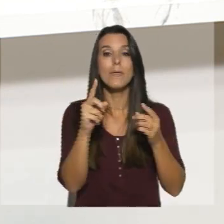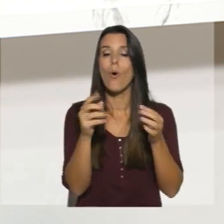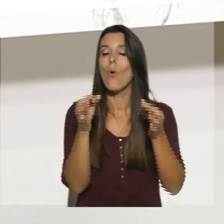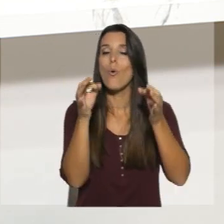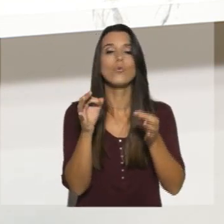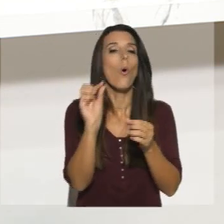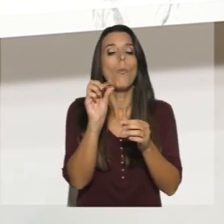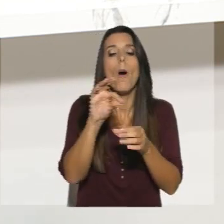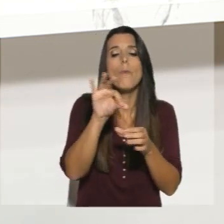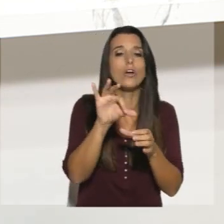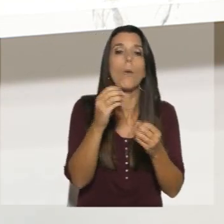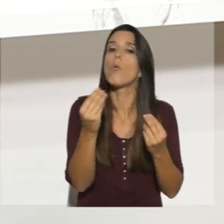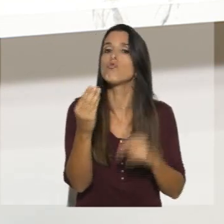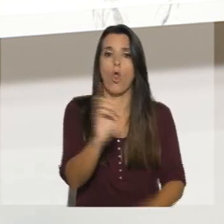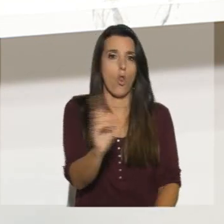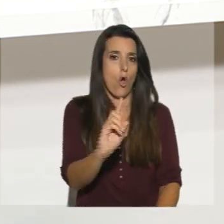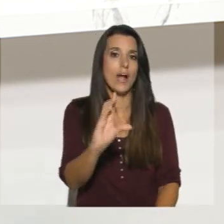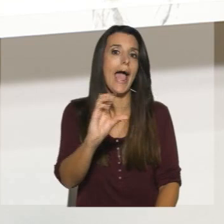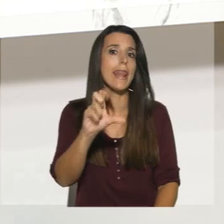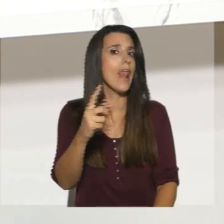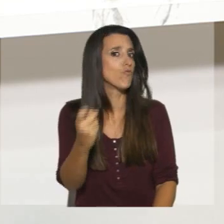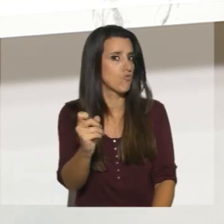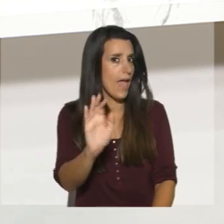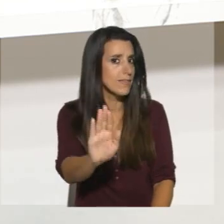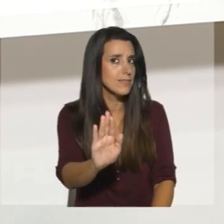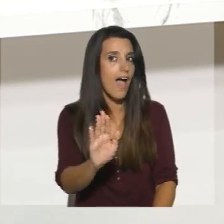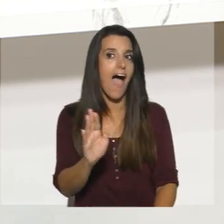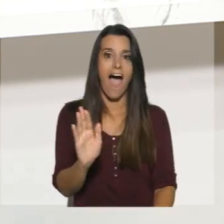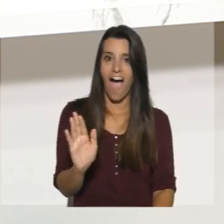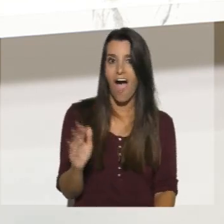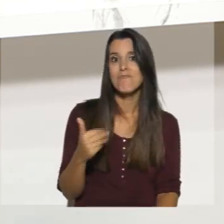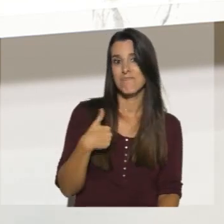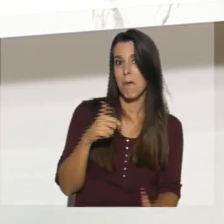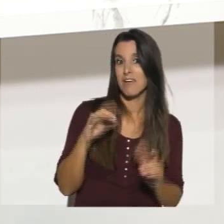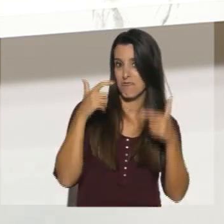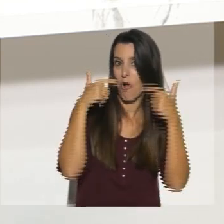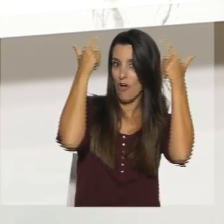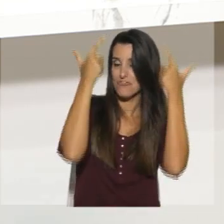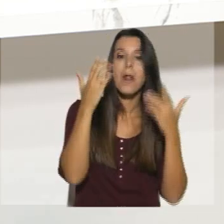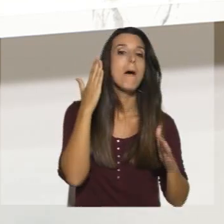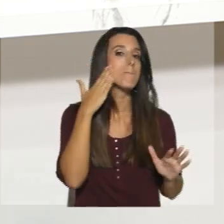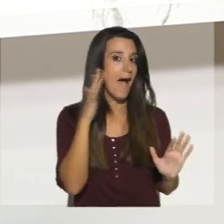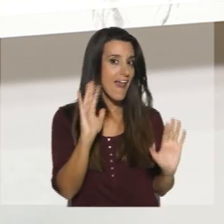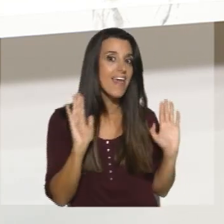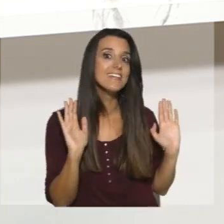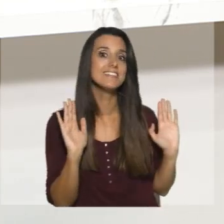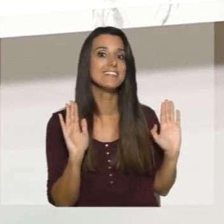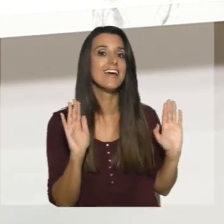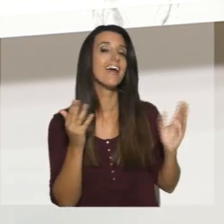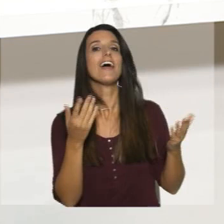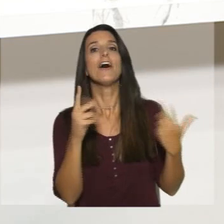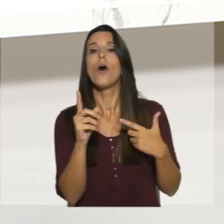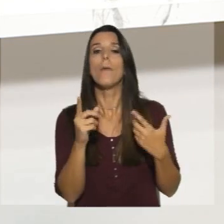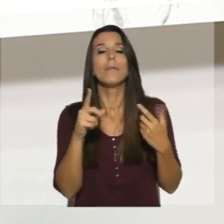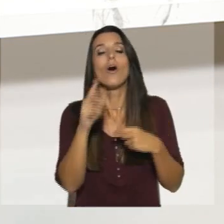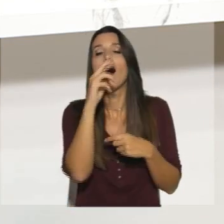poquito, sí. No que invada y que saque los... ¿Cómo estoy hablando? Yo que estás chiquilina, ¿de dónde salió? Fíjate, qué categoría. Pero por favor, qué nivel. No, pero está rico.